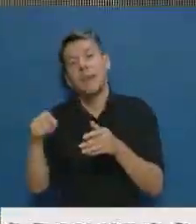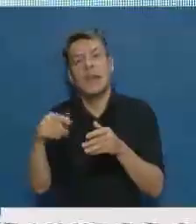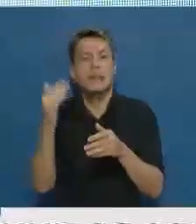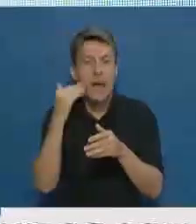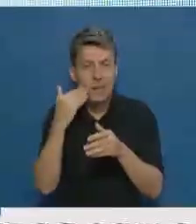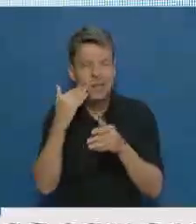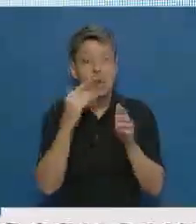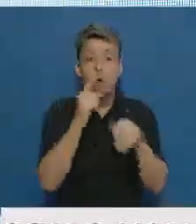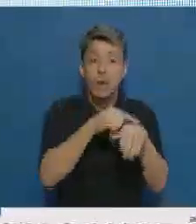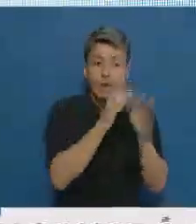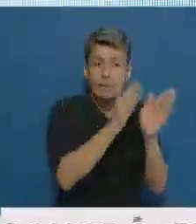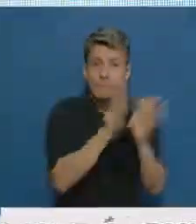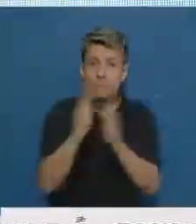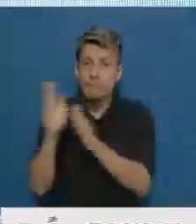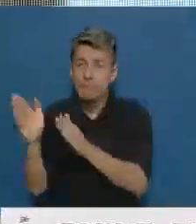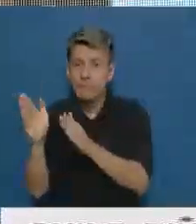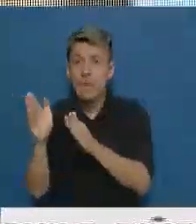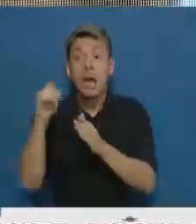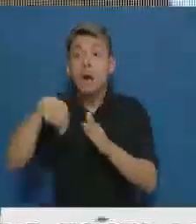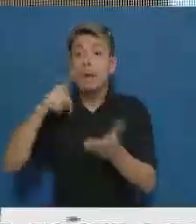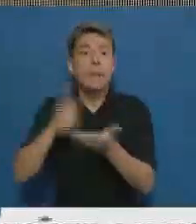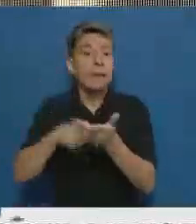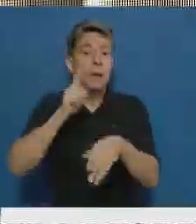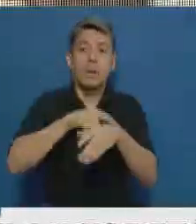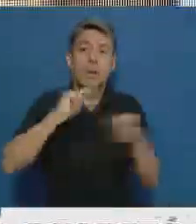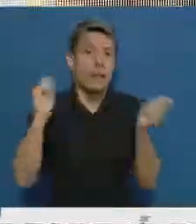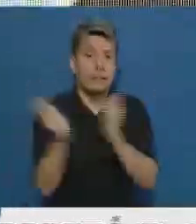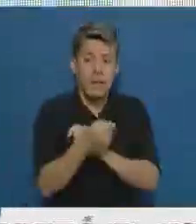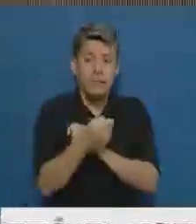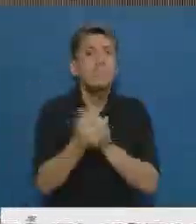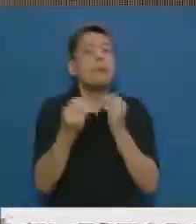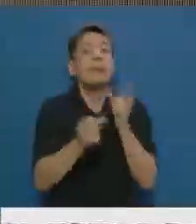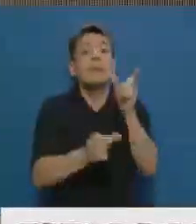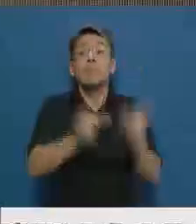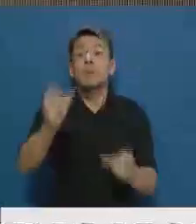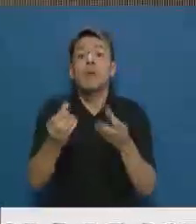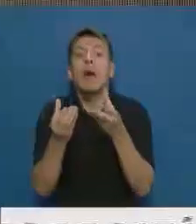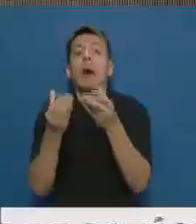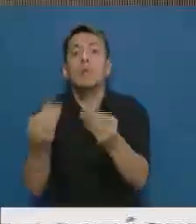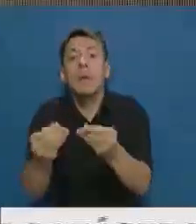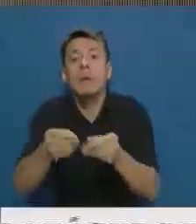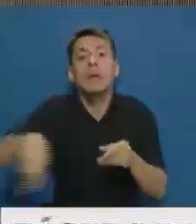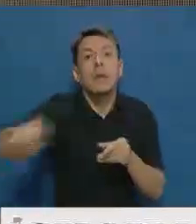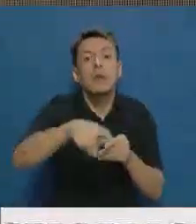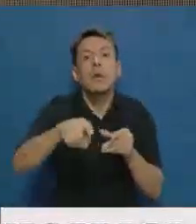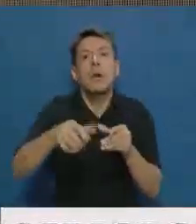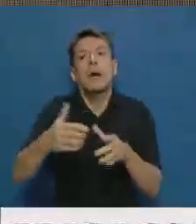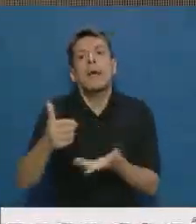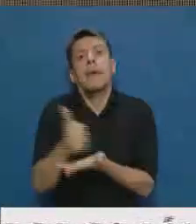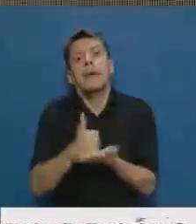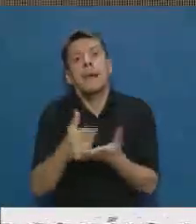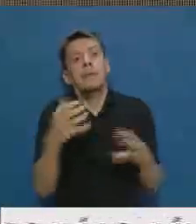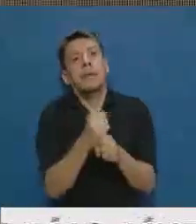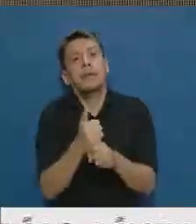tienden a achatar la demanda, uh-huh, en el transporte público y ayudar a los usuarios a no tener que estar aglomerados tanto en la parada como arriba